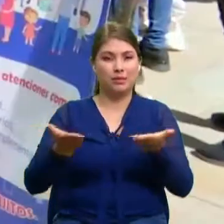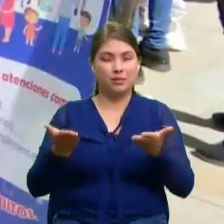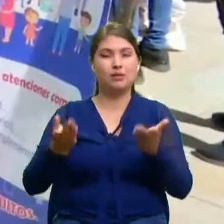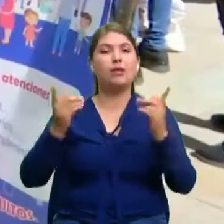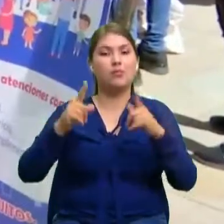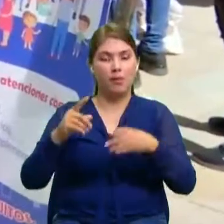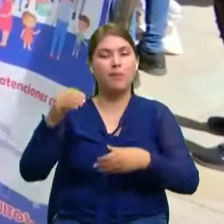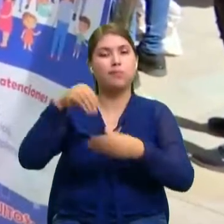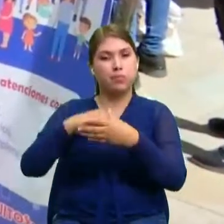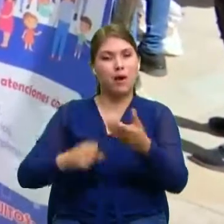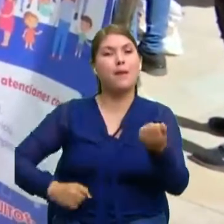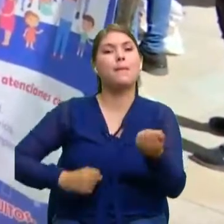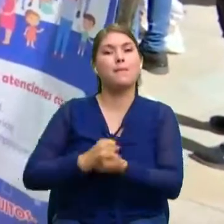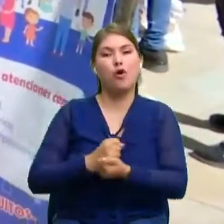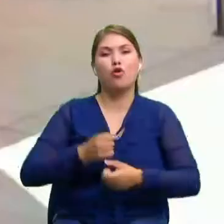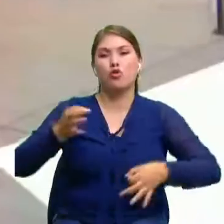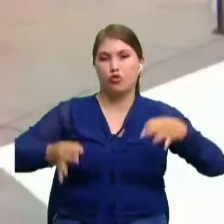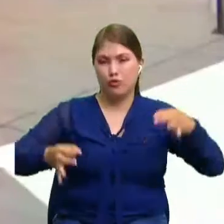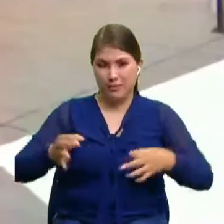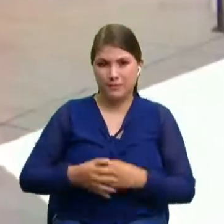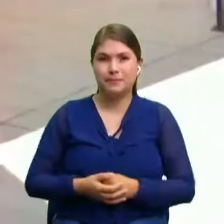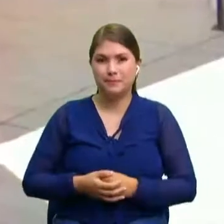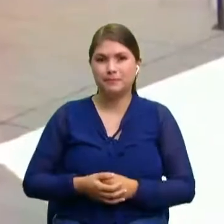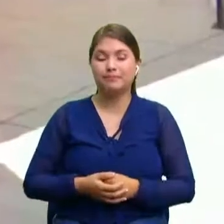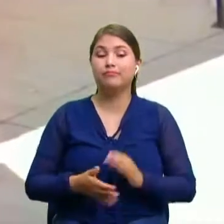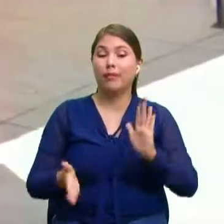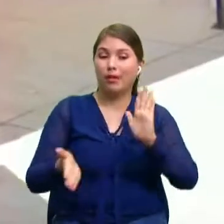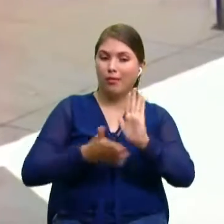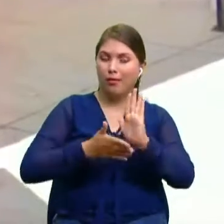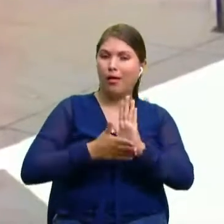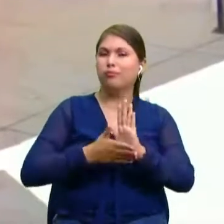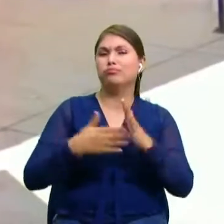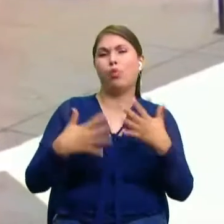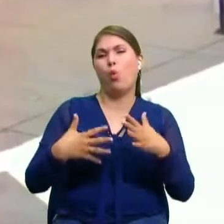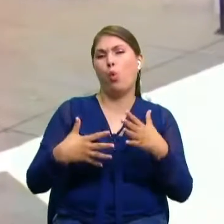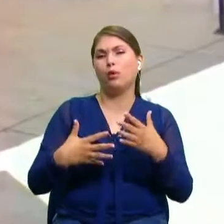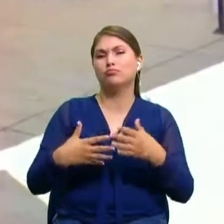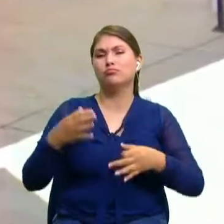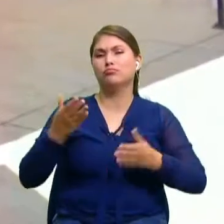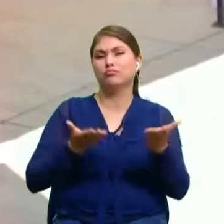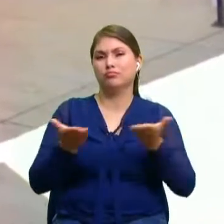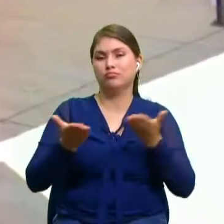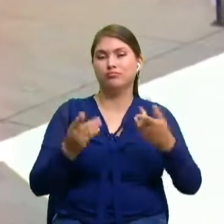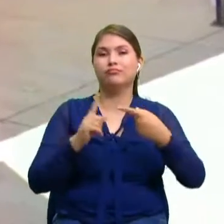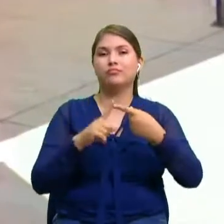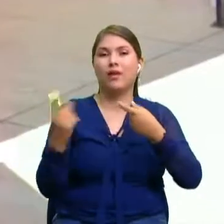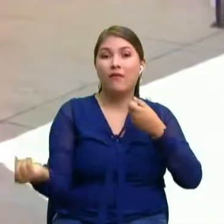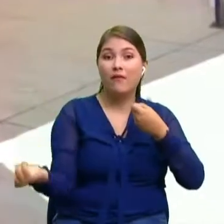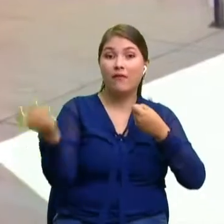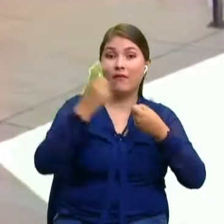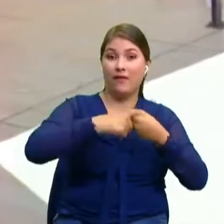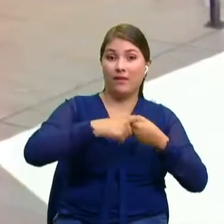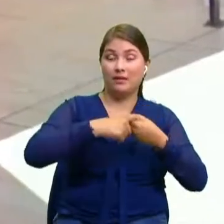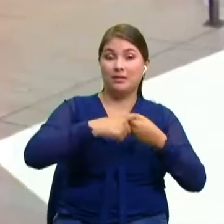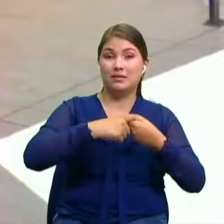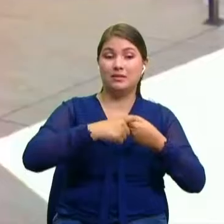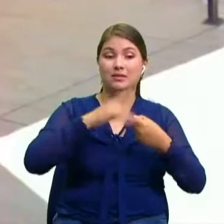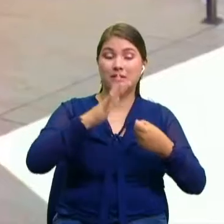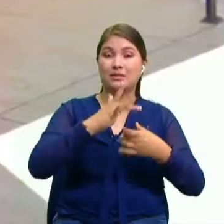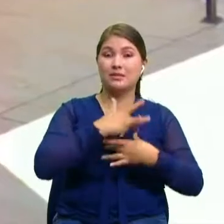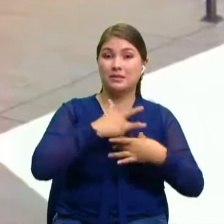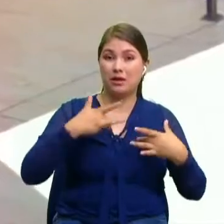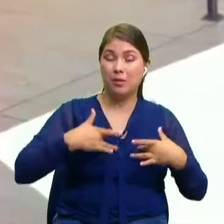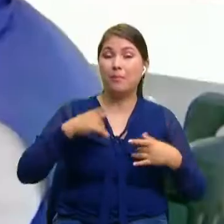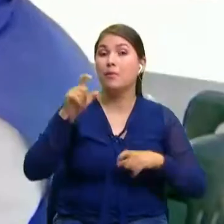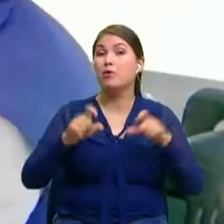también el apoyo jurídico. Se están garantizando pues muchos servicios, empezando por afiliación al sistema de salud para